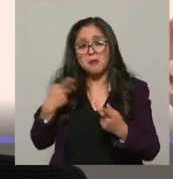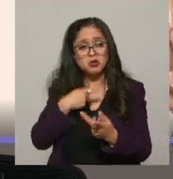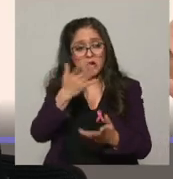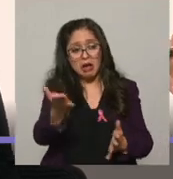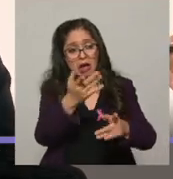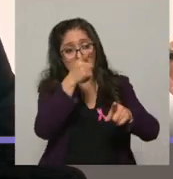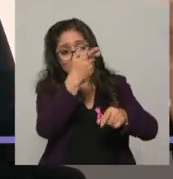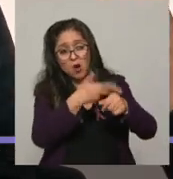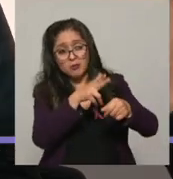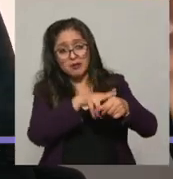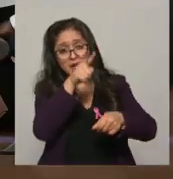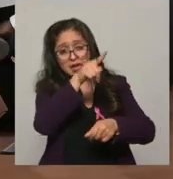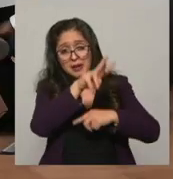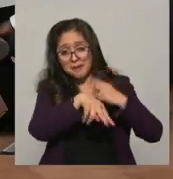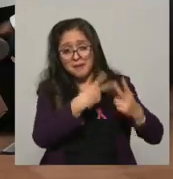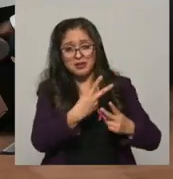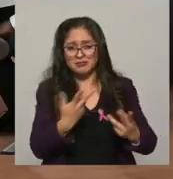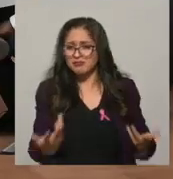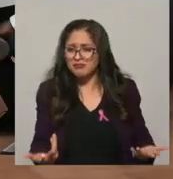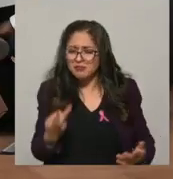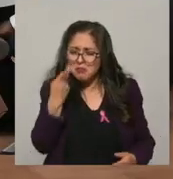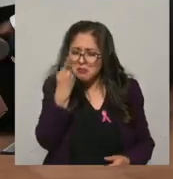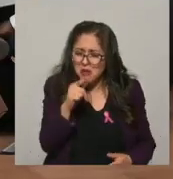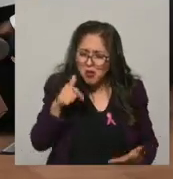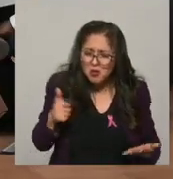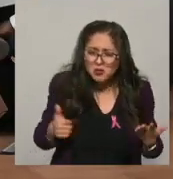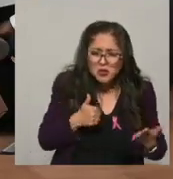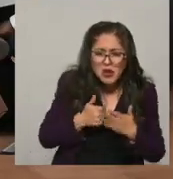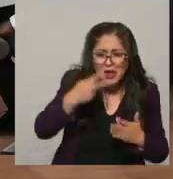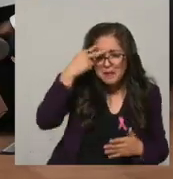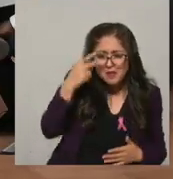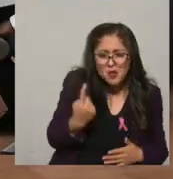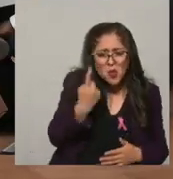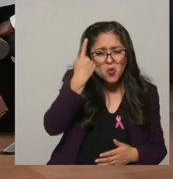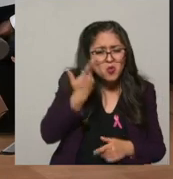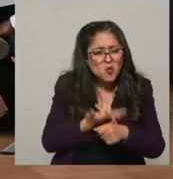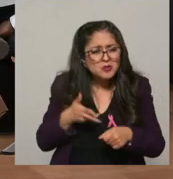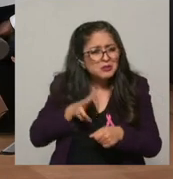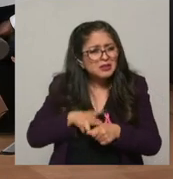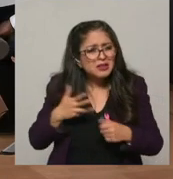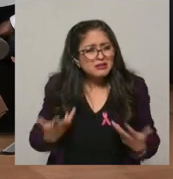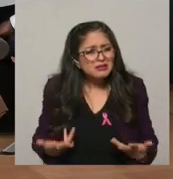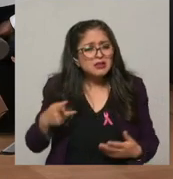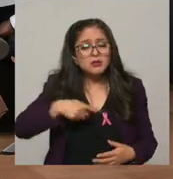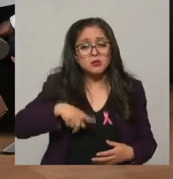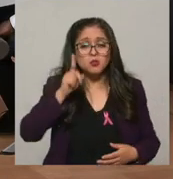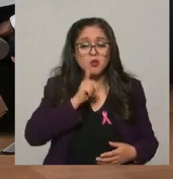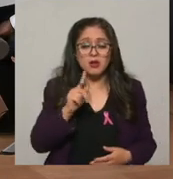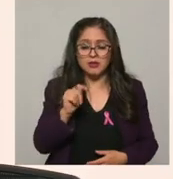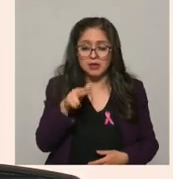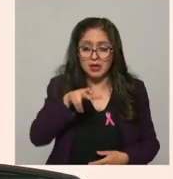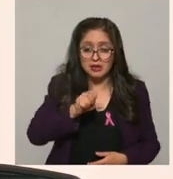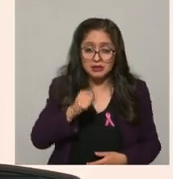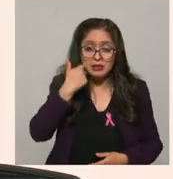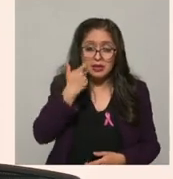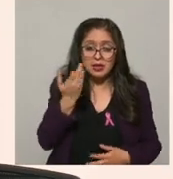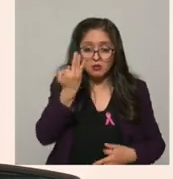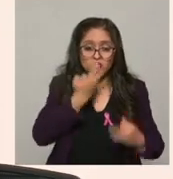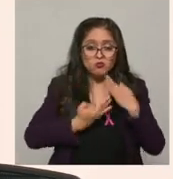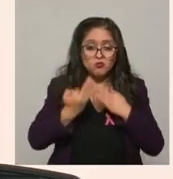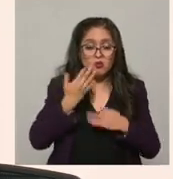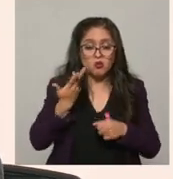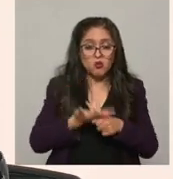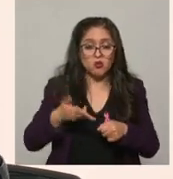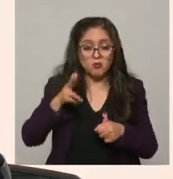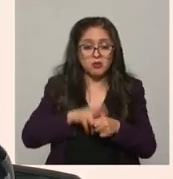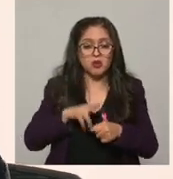Una clínica en toda la Ciudad de México, y eso se ha es peleado. increíble. Desde hace tiempo las mujeres trans han peleado por una clínica especializada en atención trans. Ya ni siquiera que sea clínica